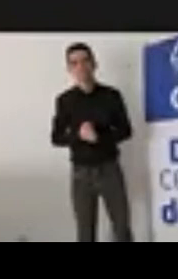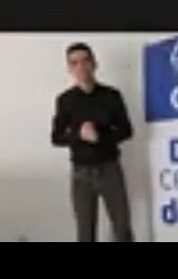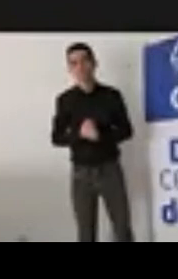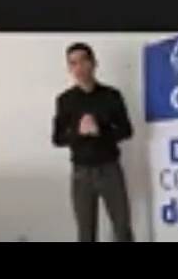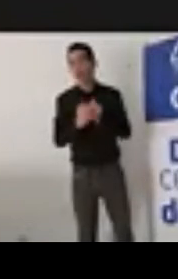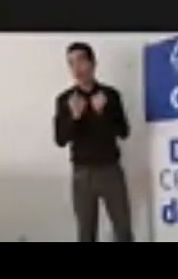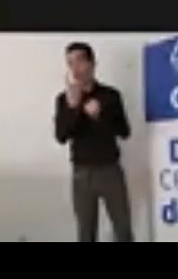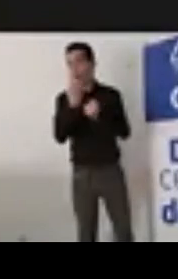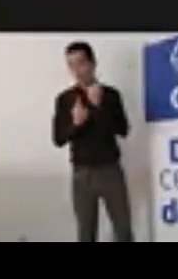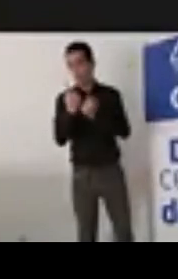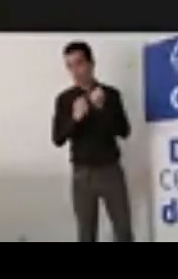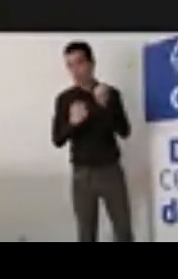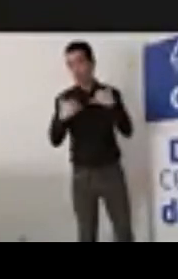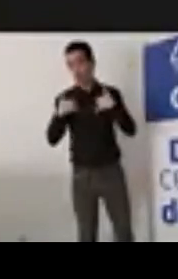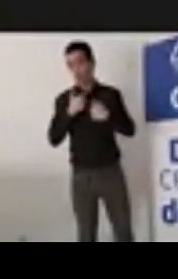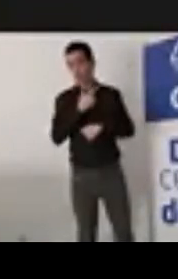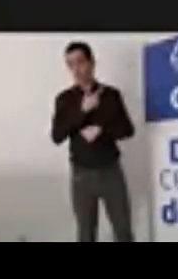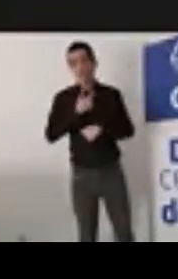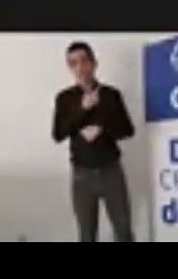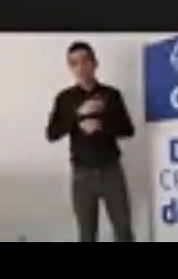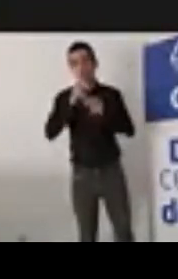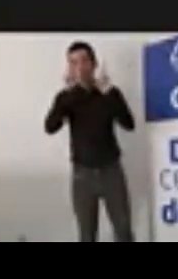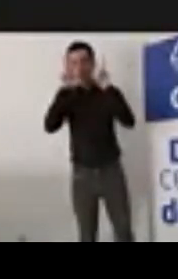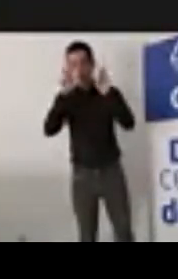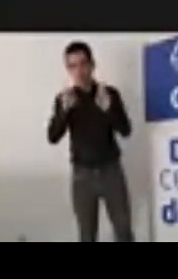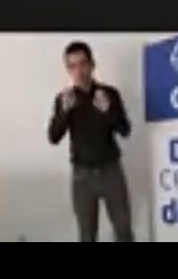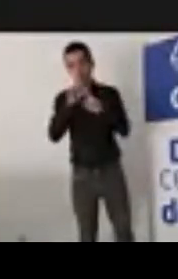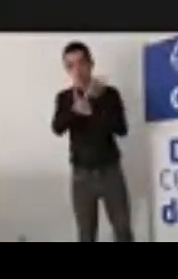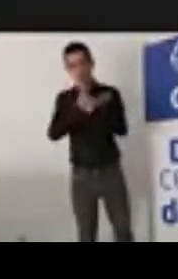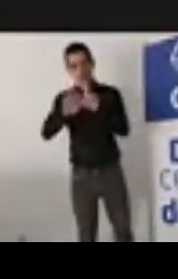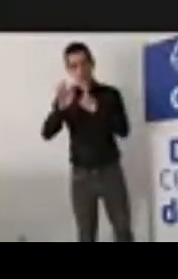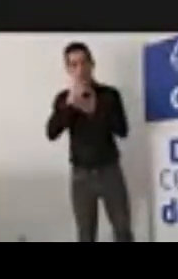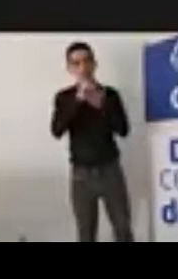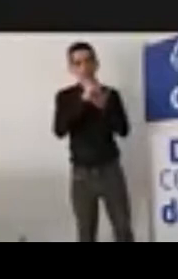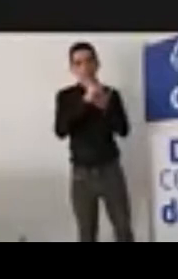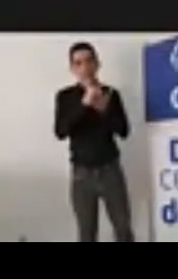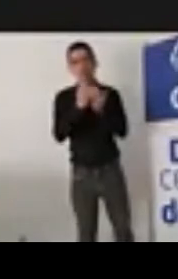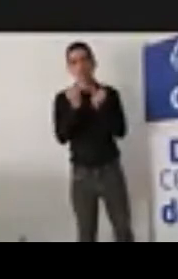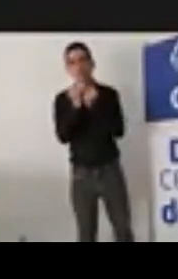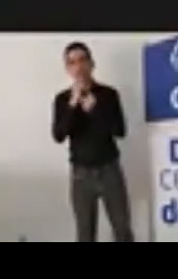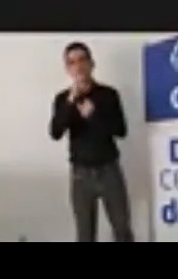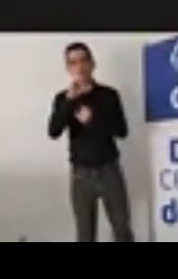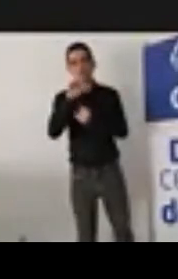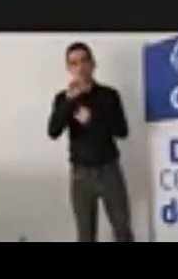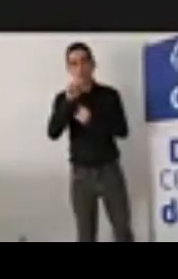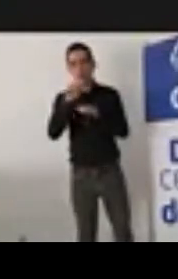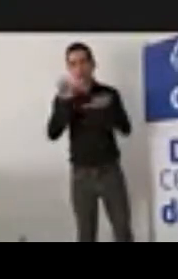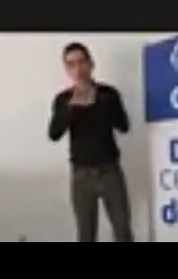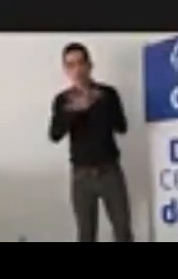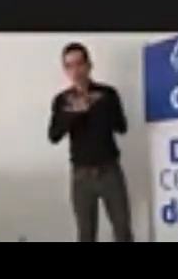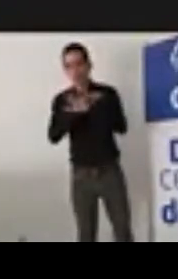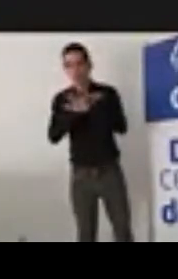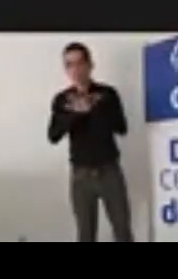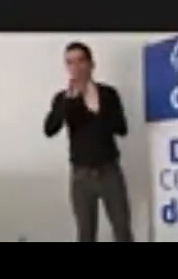climático. Y creo, Dorian, que para poderlos involucrar, porque es, digamos, siempre sigue siendo un reto, ¿no? Buscar que los jóvenes participen en